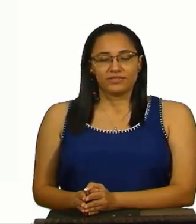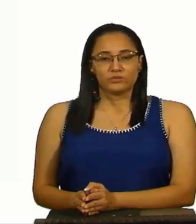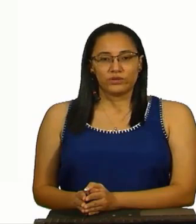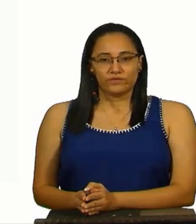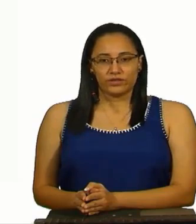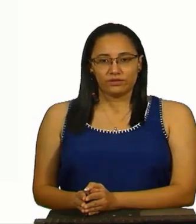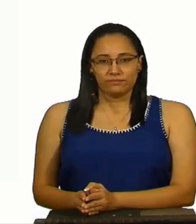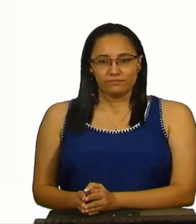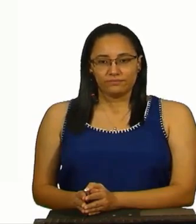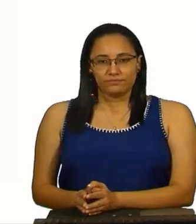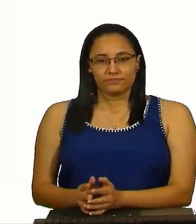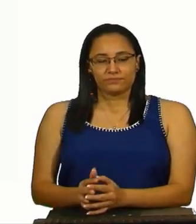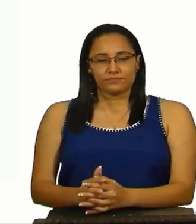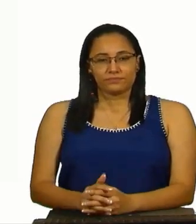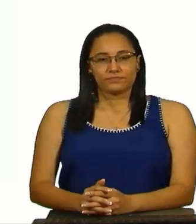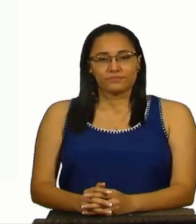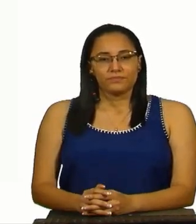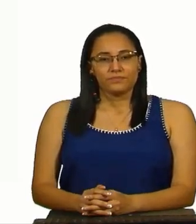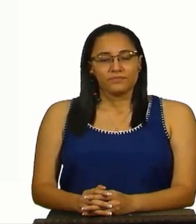in this river.